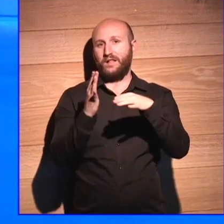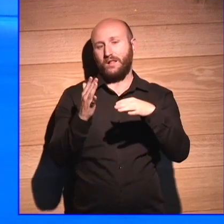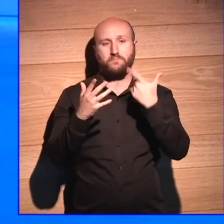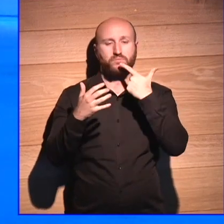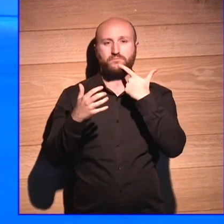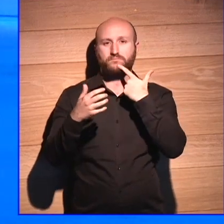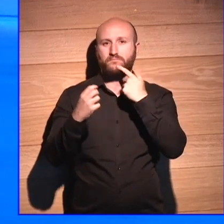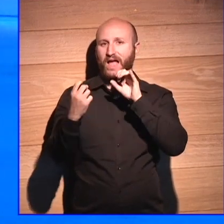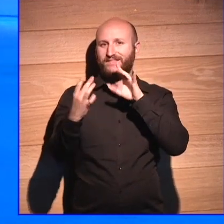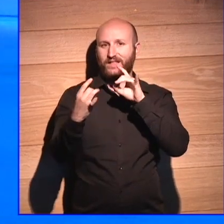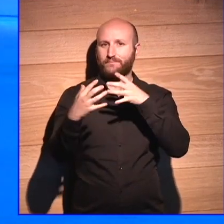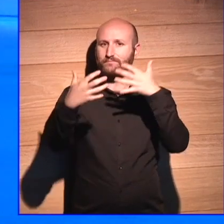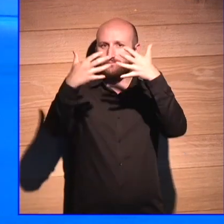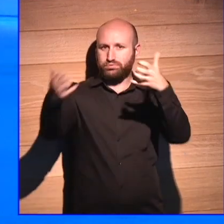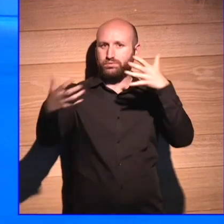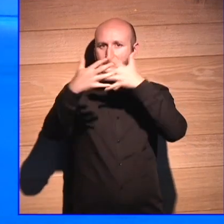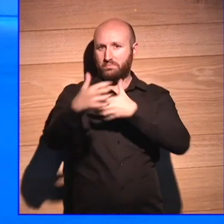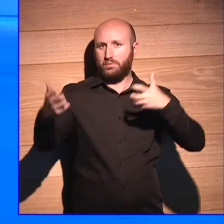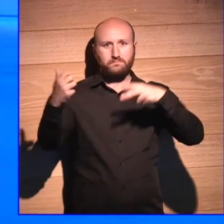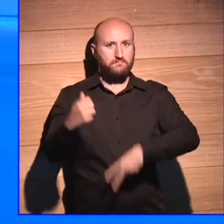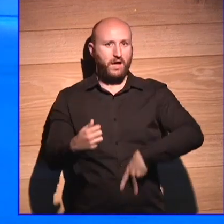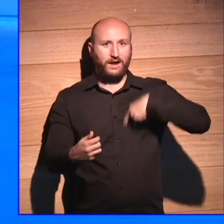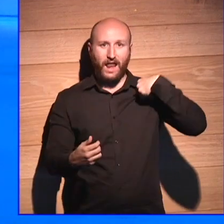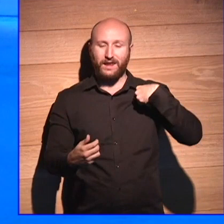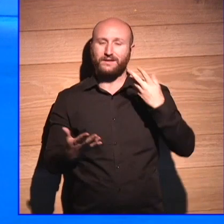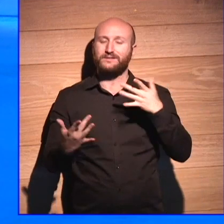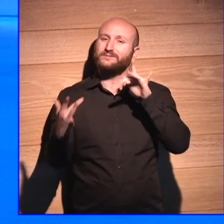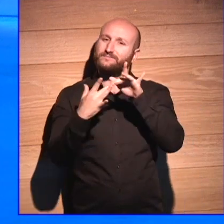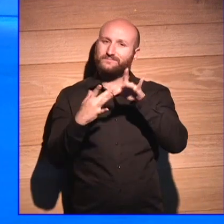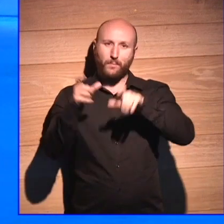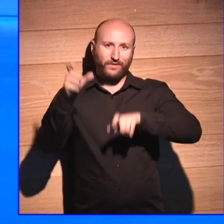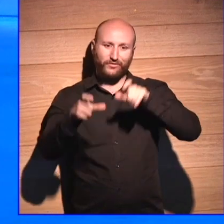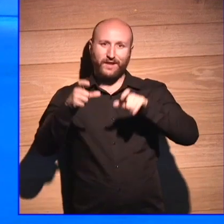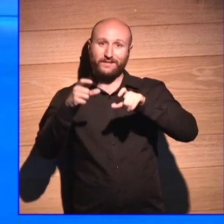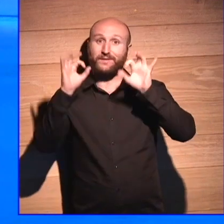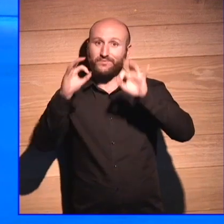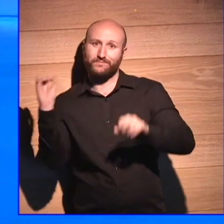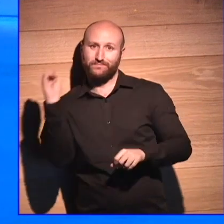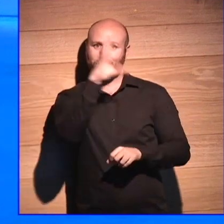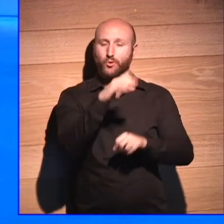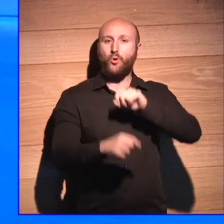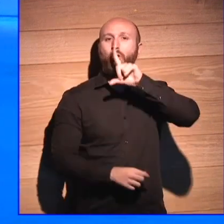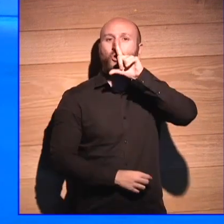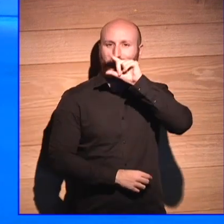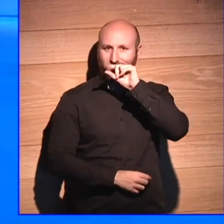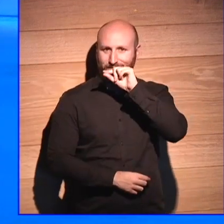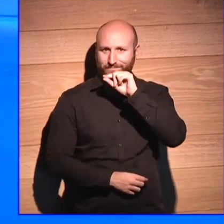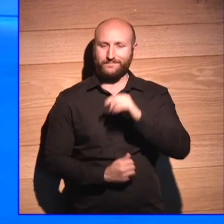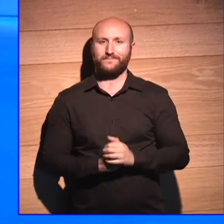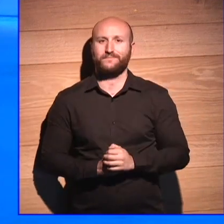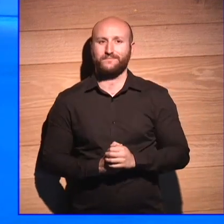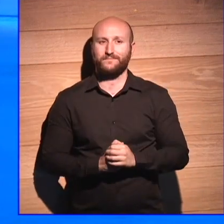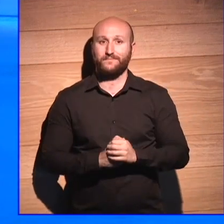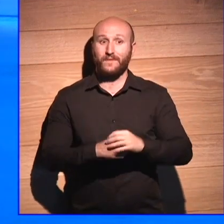conversación general con las personas, y lo puso en Twitter, este chatbot. Y al cabo de